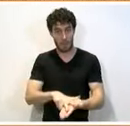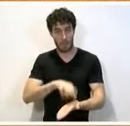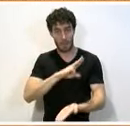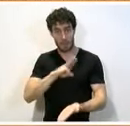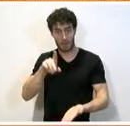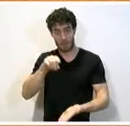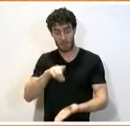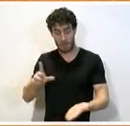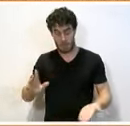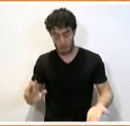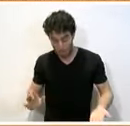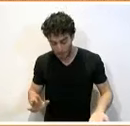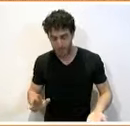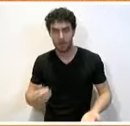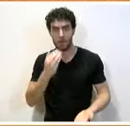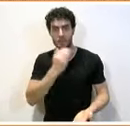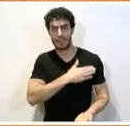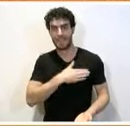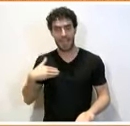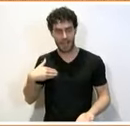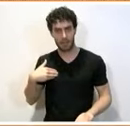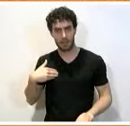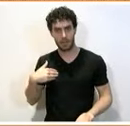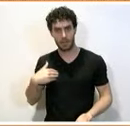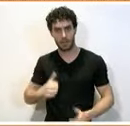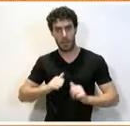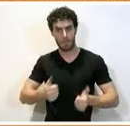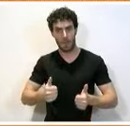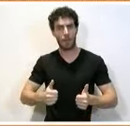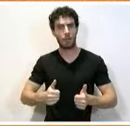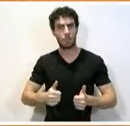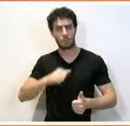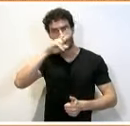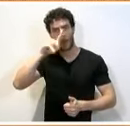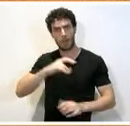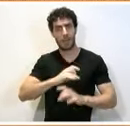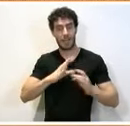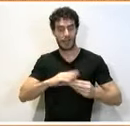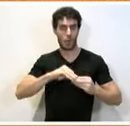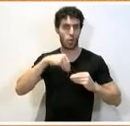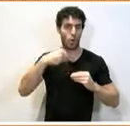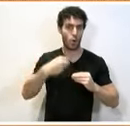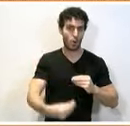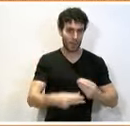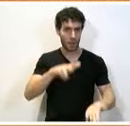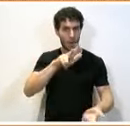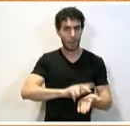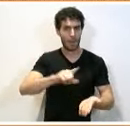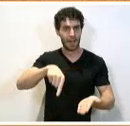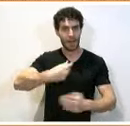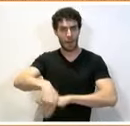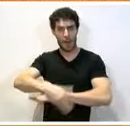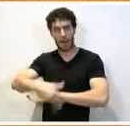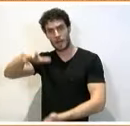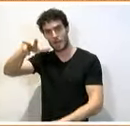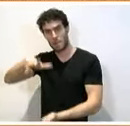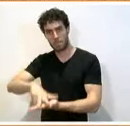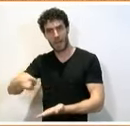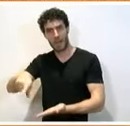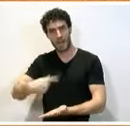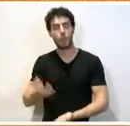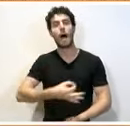Popular. Si quiere que entremos a hablar de cómo efectivamente aprobaron un documento y luego no cambiaron las calles y luego hicieron la